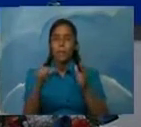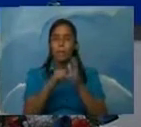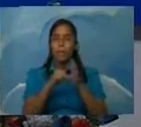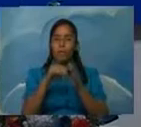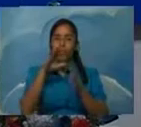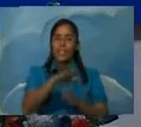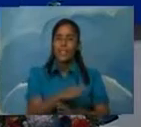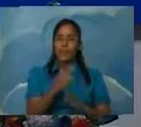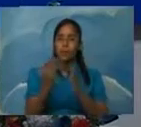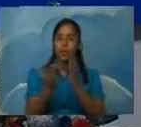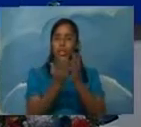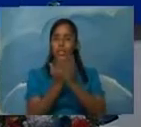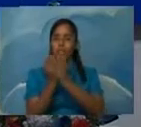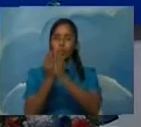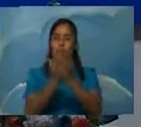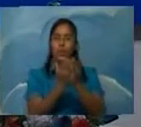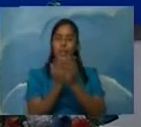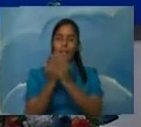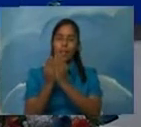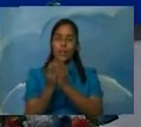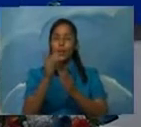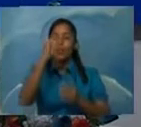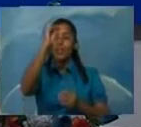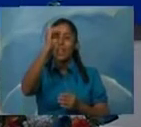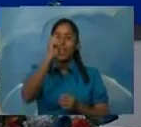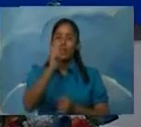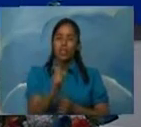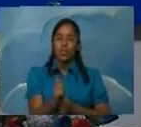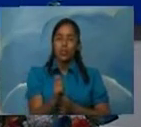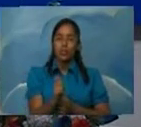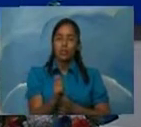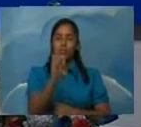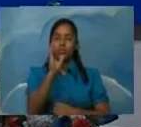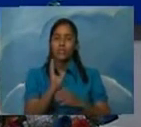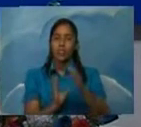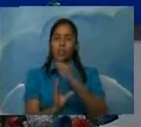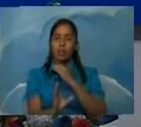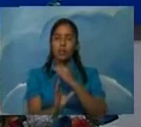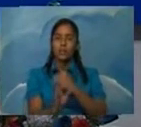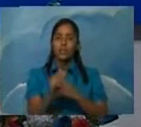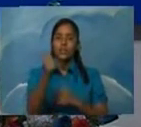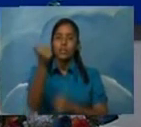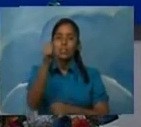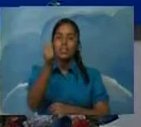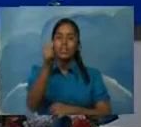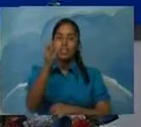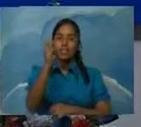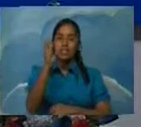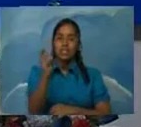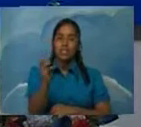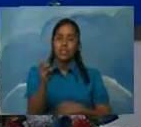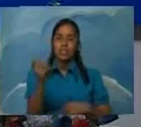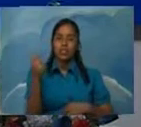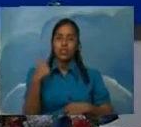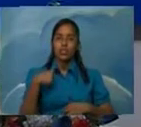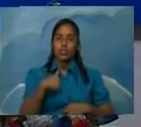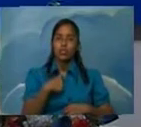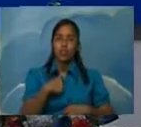estamos estudiando. Deuteronomio capítulo 16. Yo les voy a